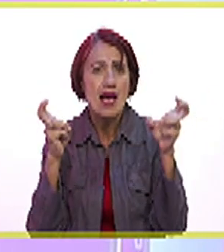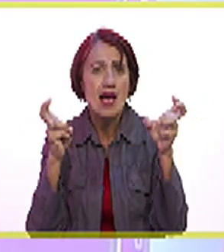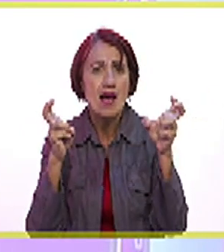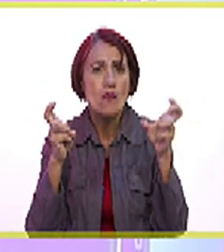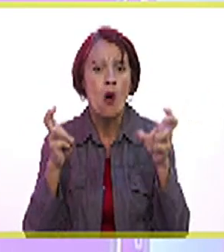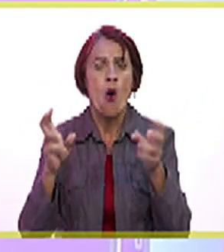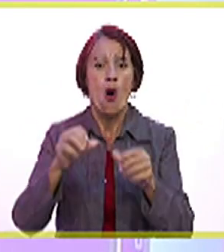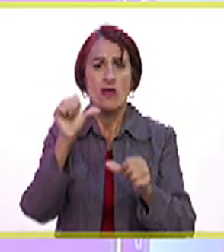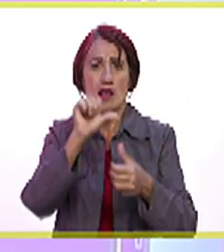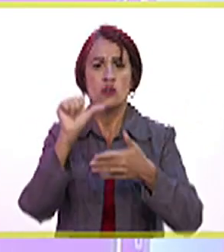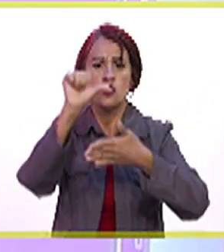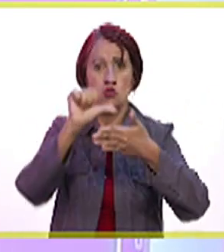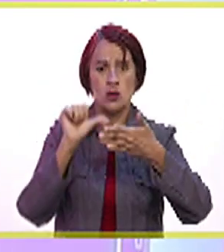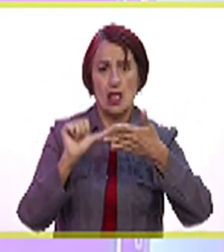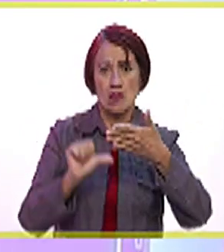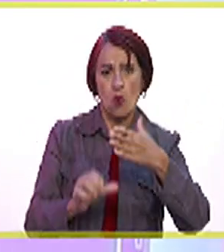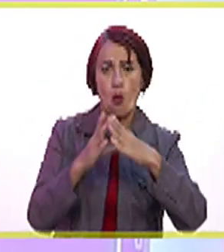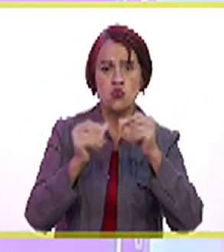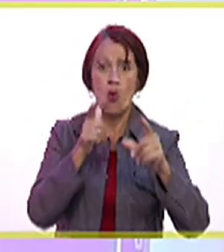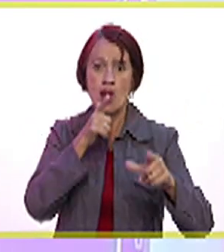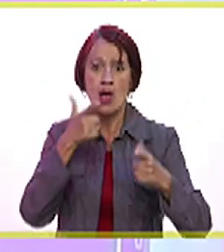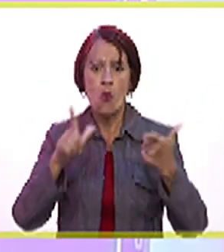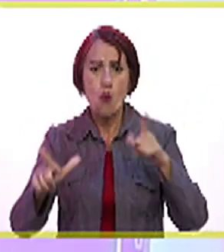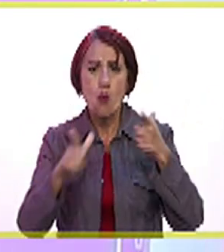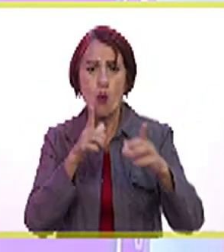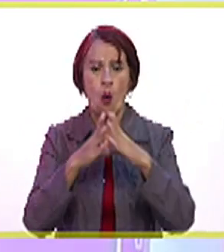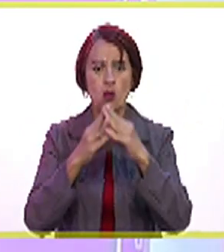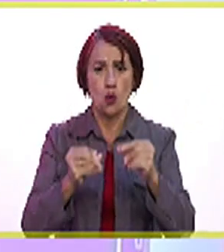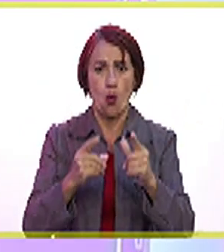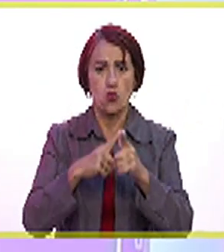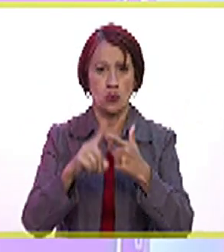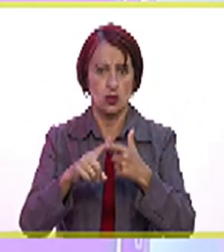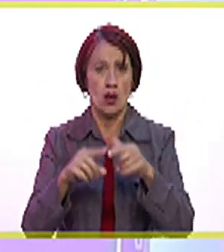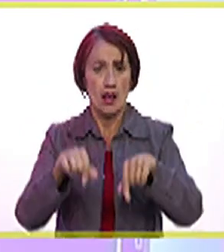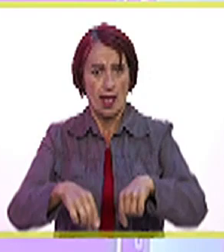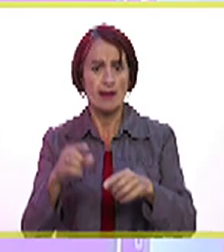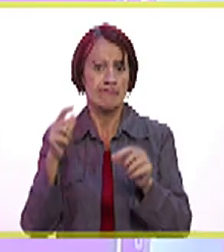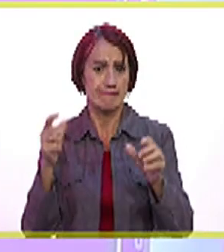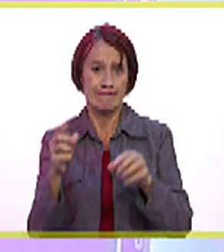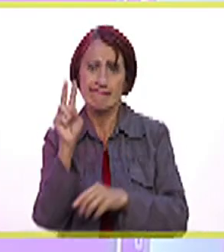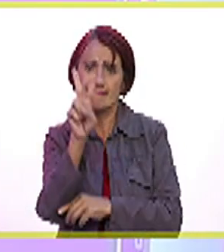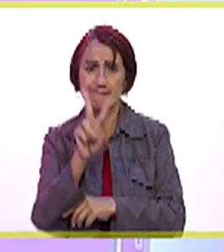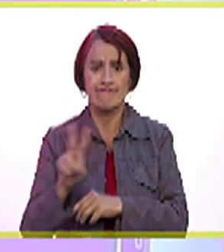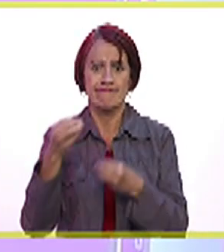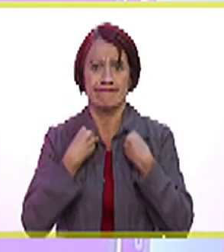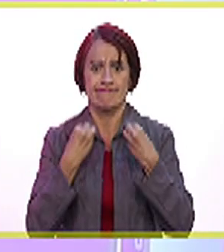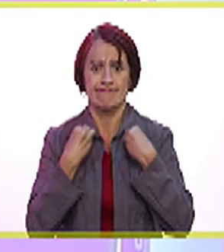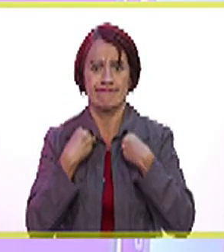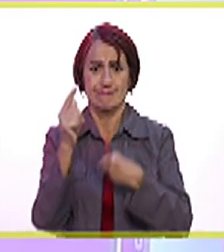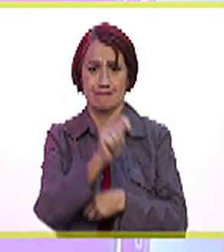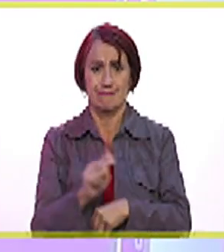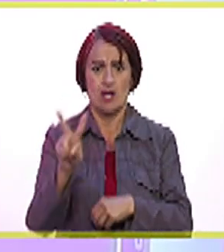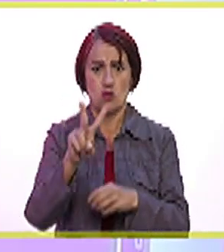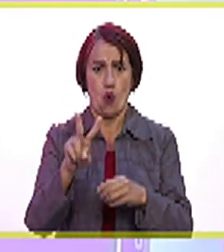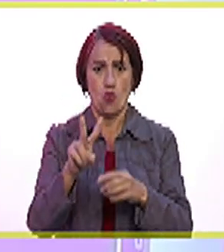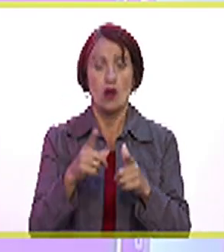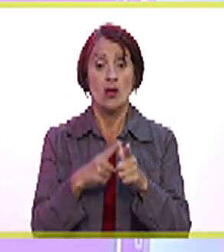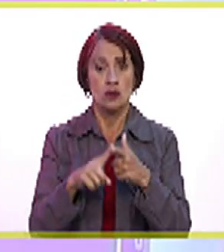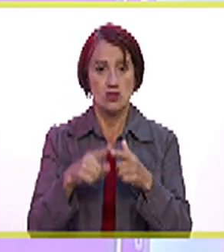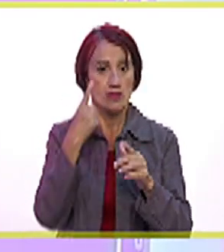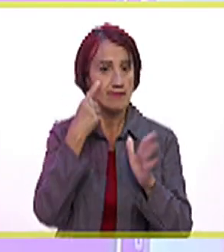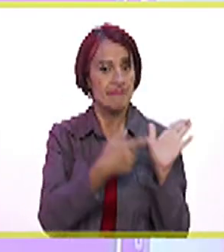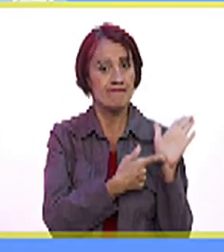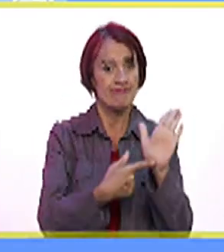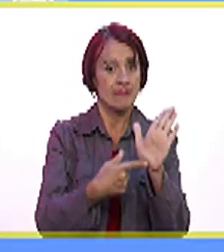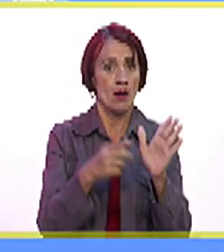sustantivos. Ustedes desde casa nos pueden acompañar a través de la pantalla de Vive TV y por las redes sociales. Adelante,